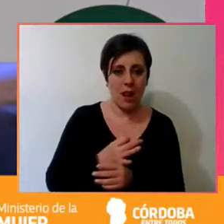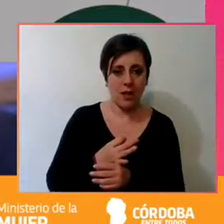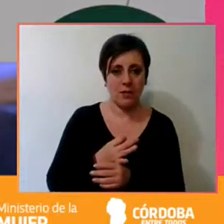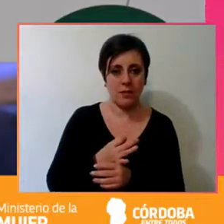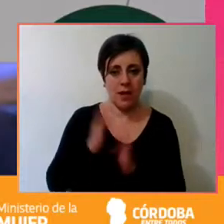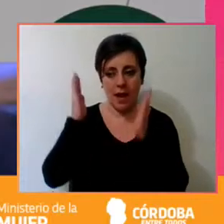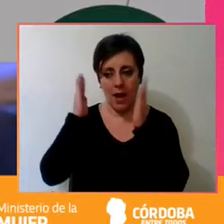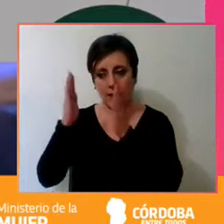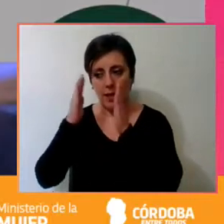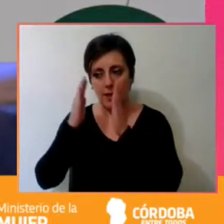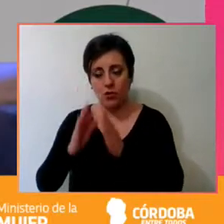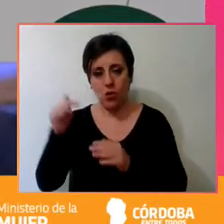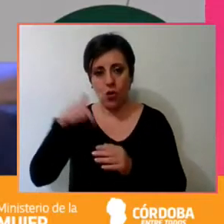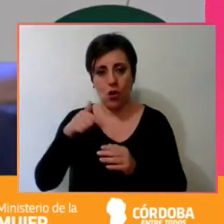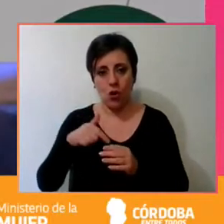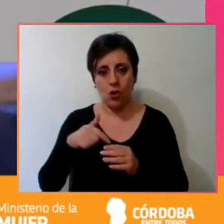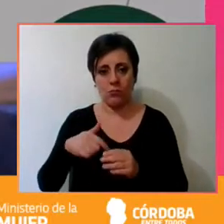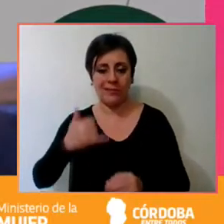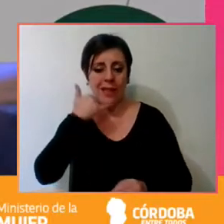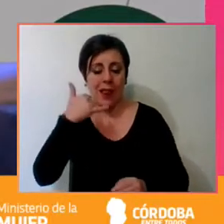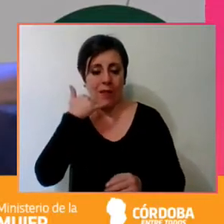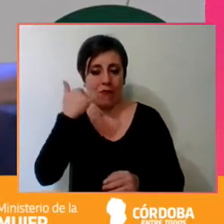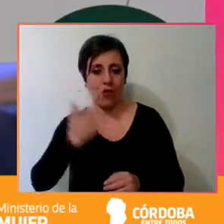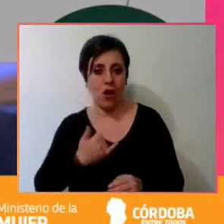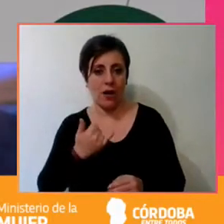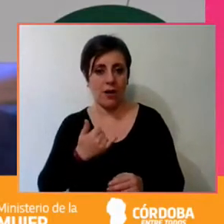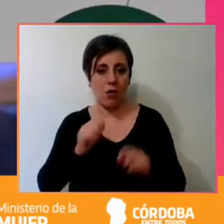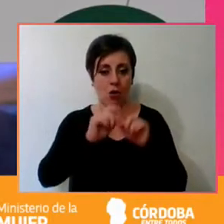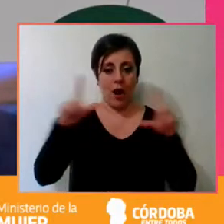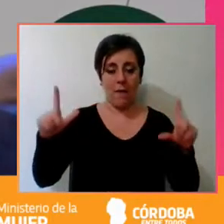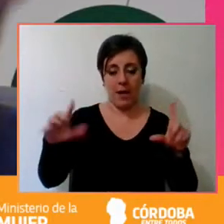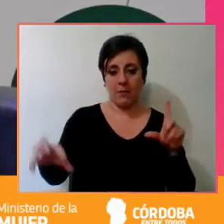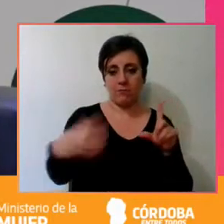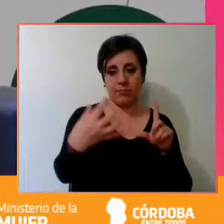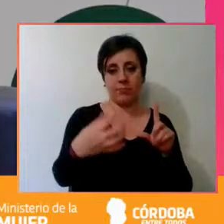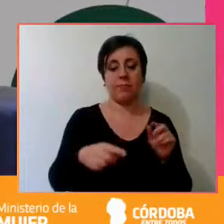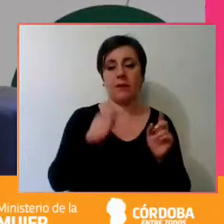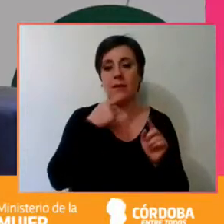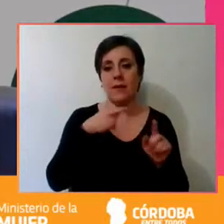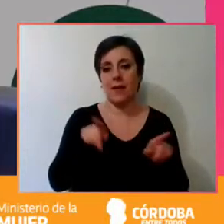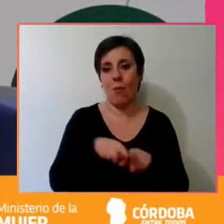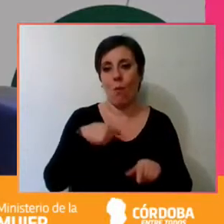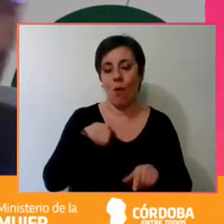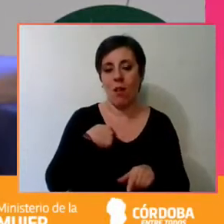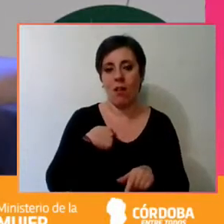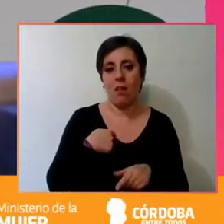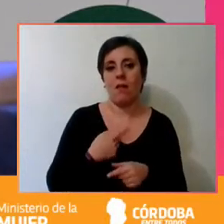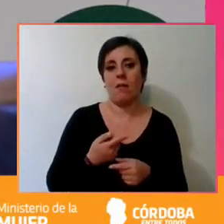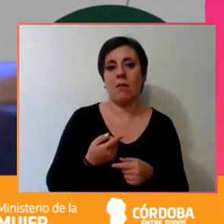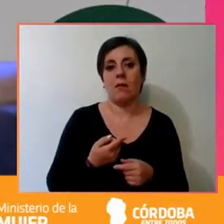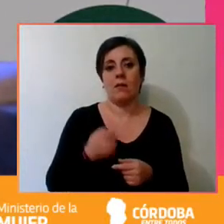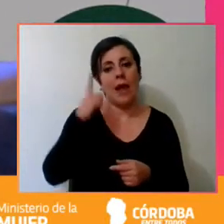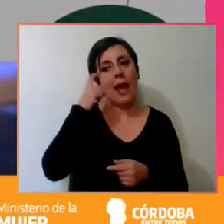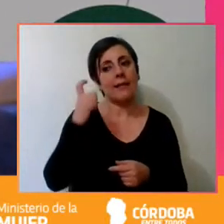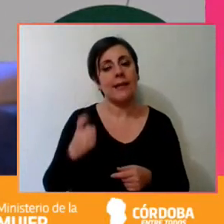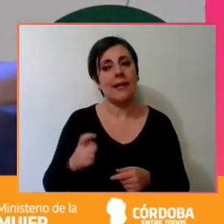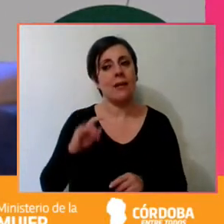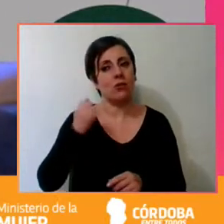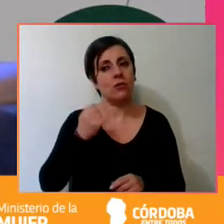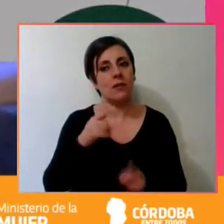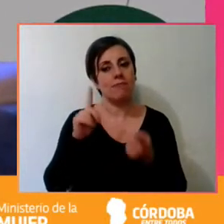Hoy están detrás de un teléfono y detrás de cámaras, como me toca estar a mí, y también, como decíamos, extrañando muchísimo el